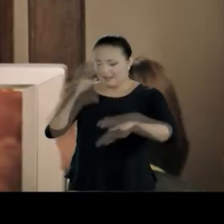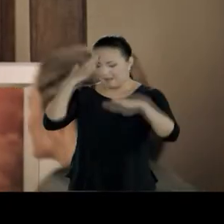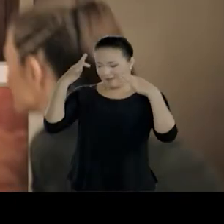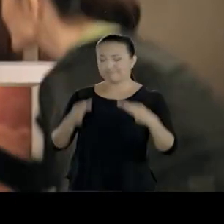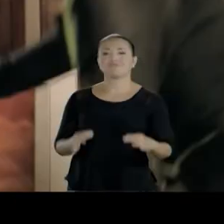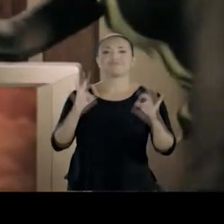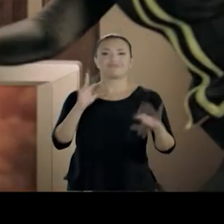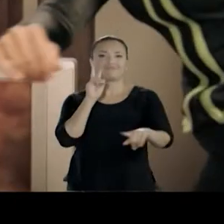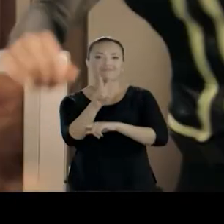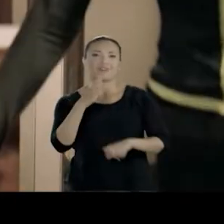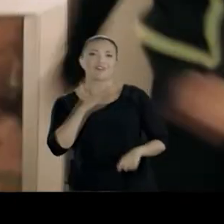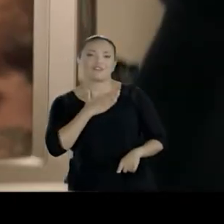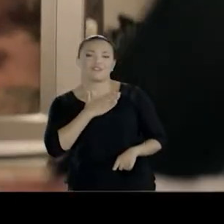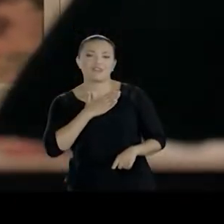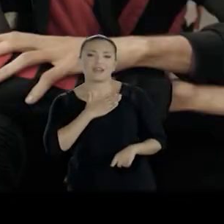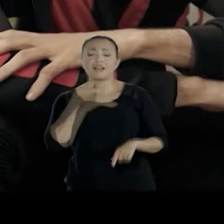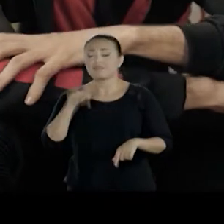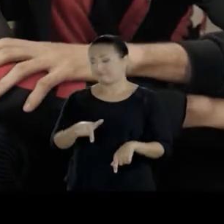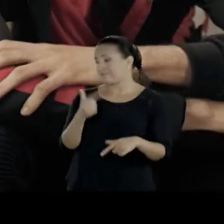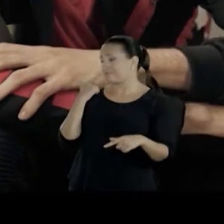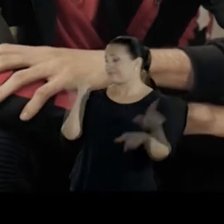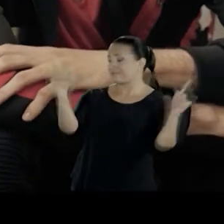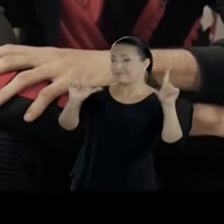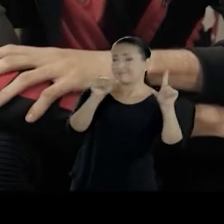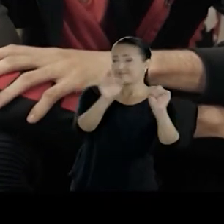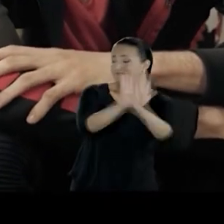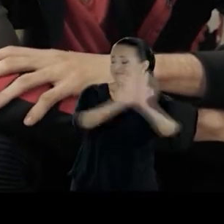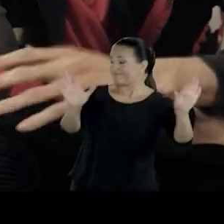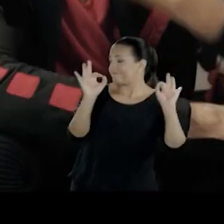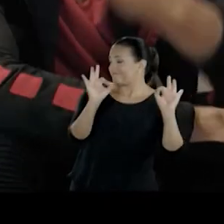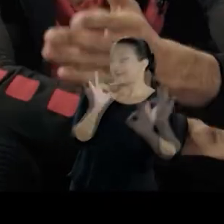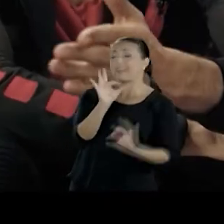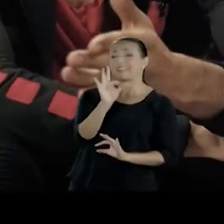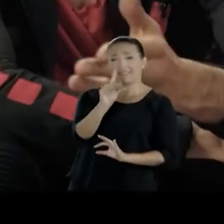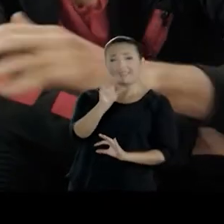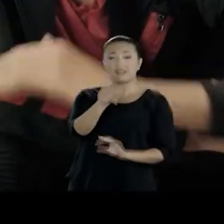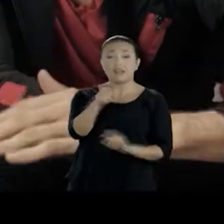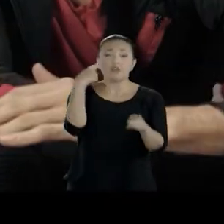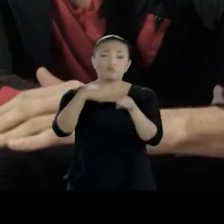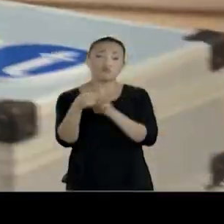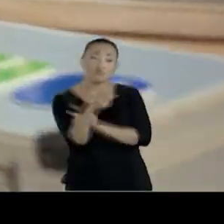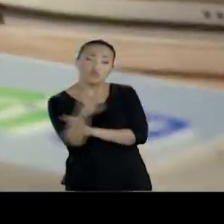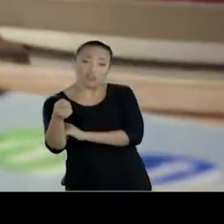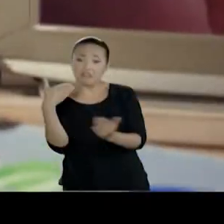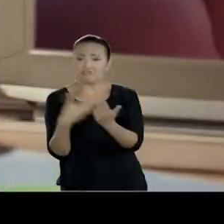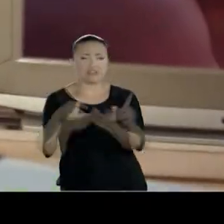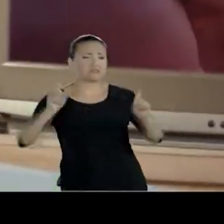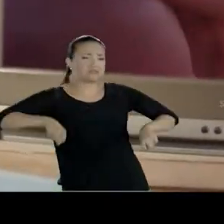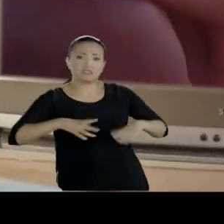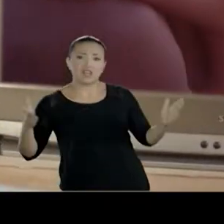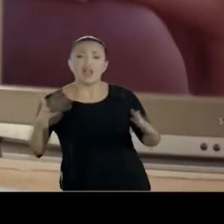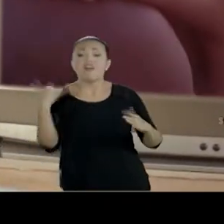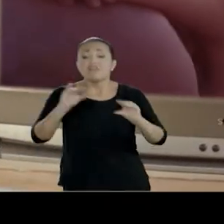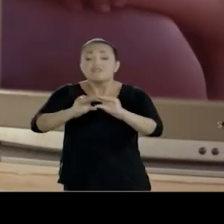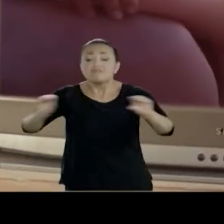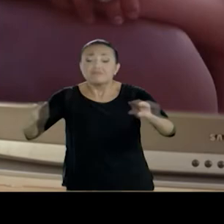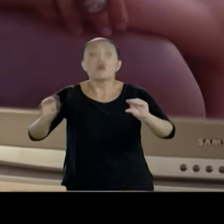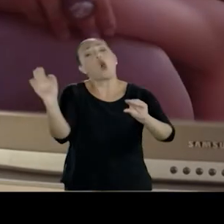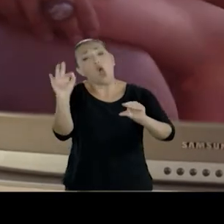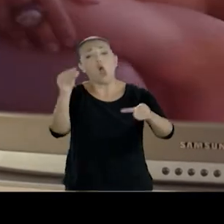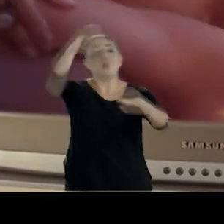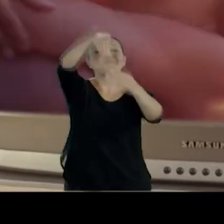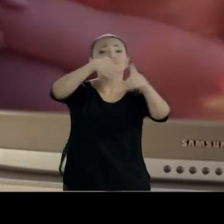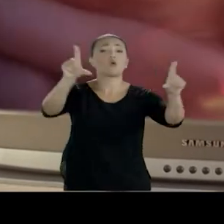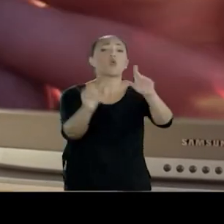A tiempo para la novela. Con TDT vea sus programas en la mejor calidad. Con más canales y sin factura. Solo necesitas un decodificador. Los